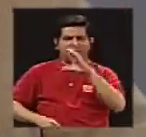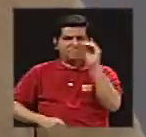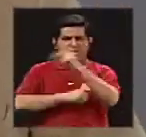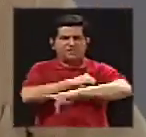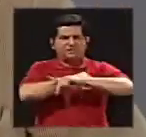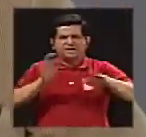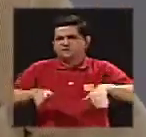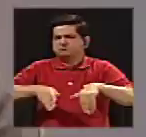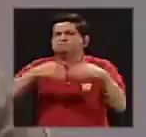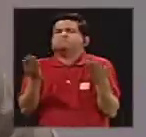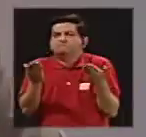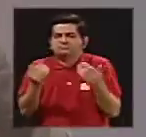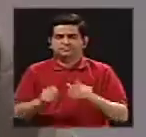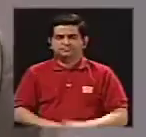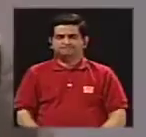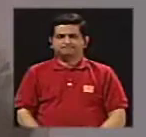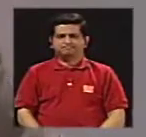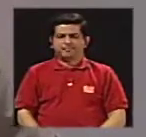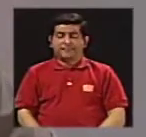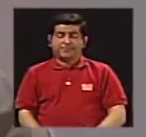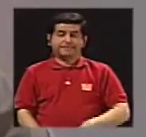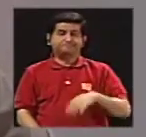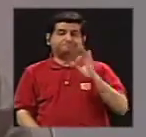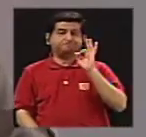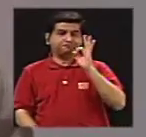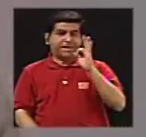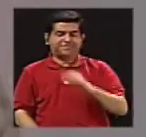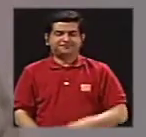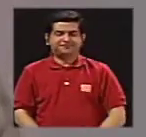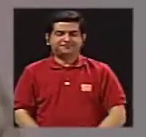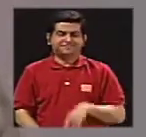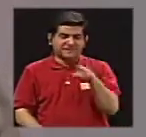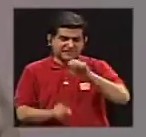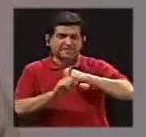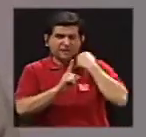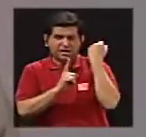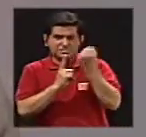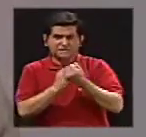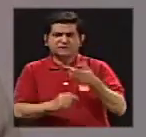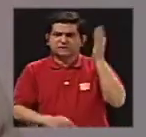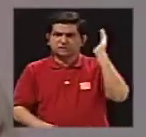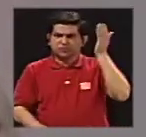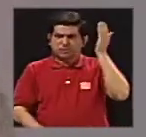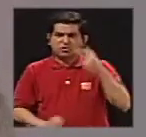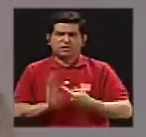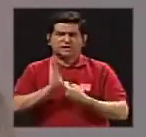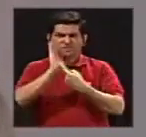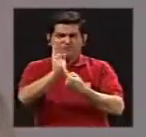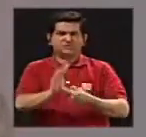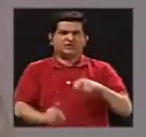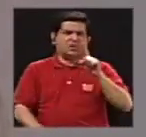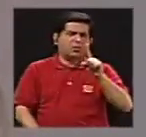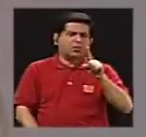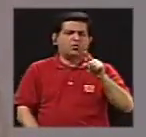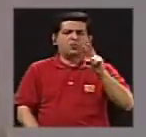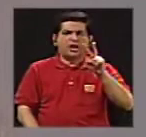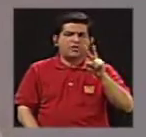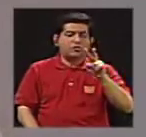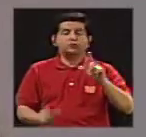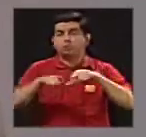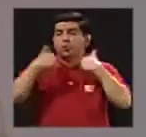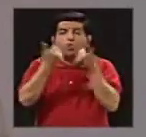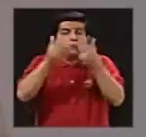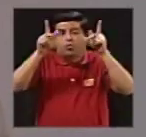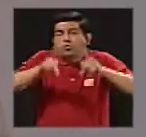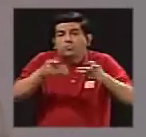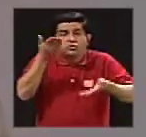país claro bueno eh sobre esto hay ponencias presentadas por una dos personas o varios grupos de